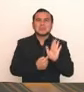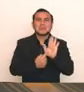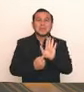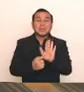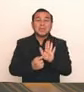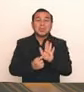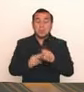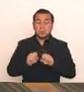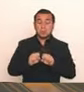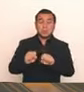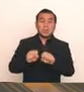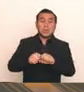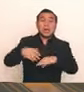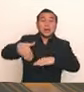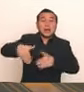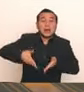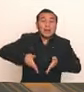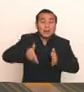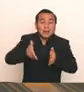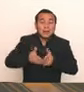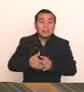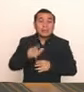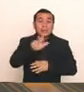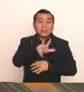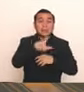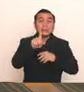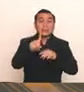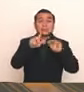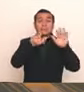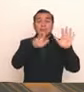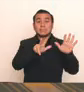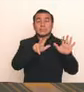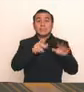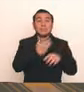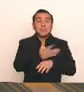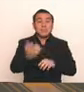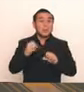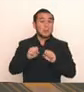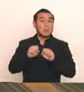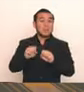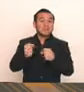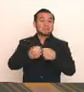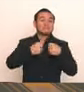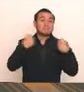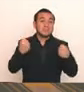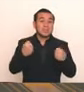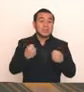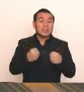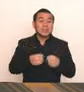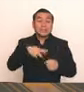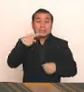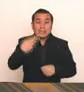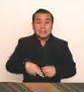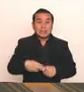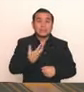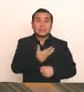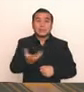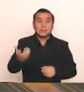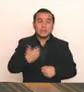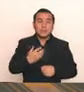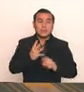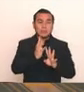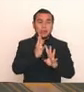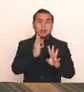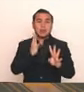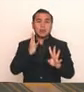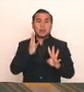tirados en las calles llevan por 316 mil 660 muertos a nivel mundial en cifras oficiales la gente siento con la